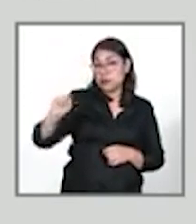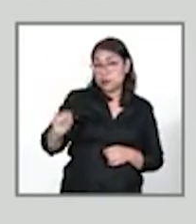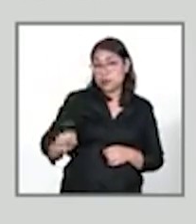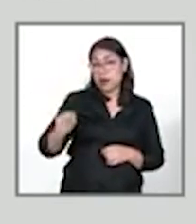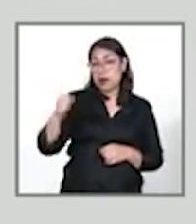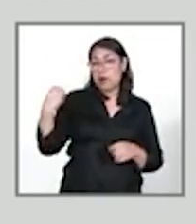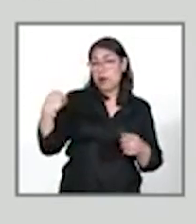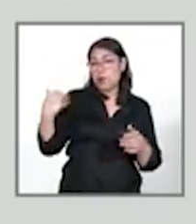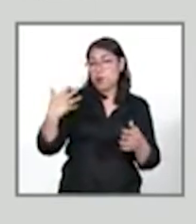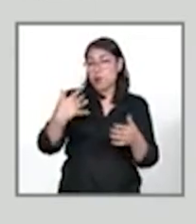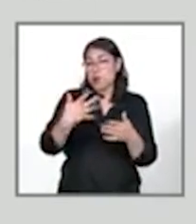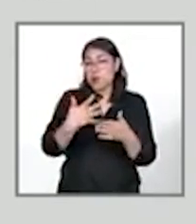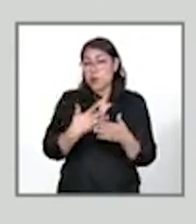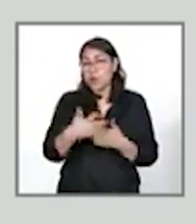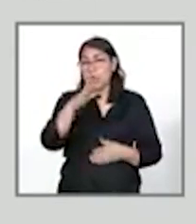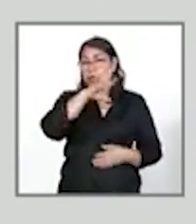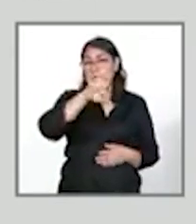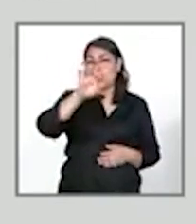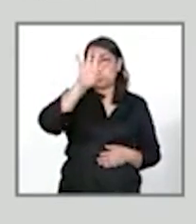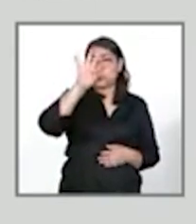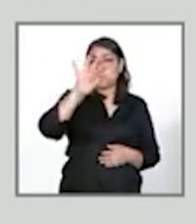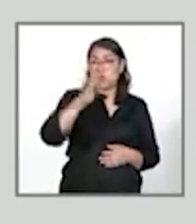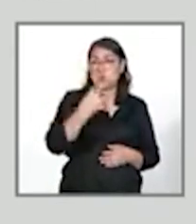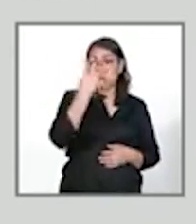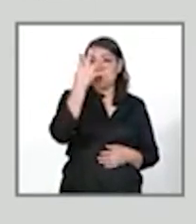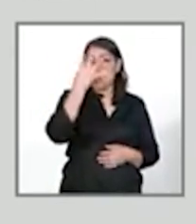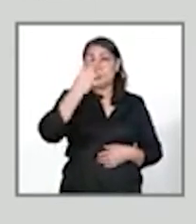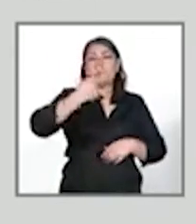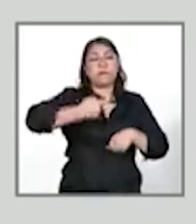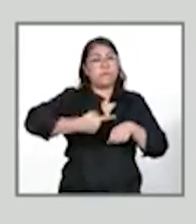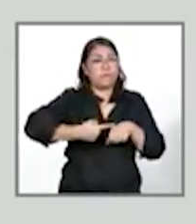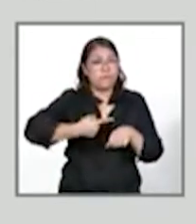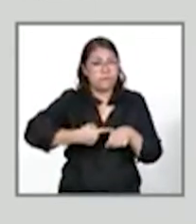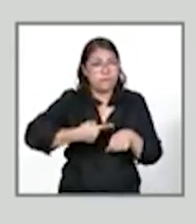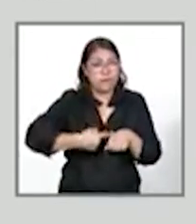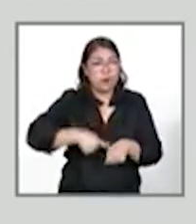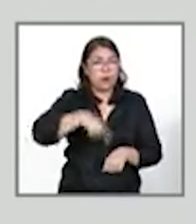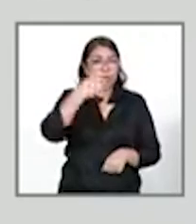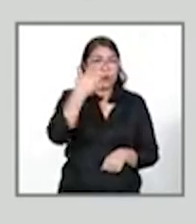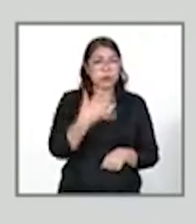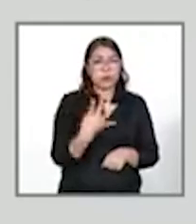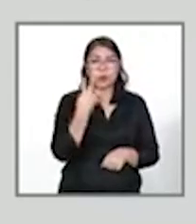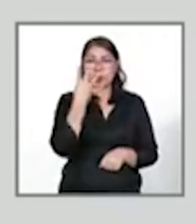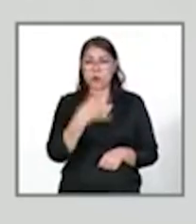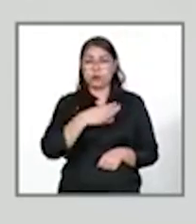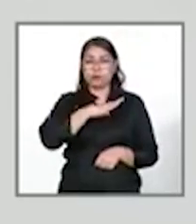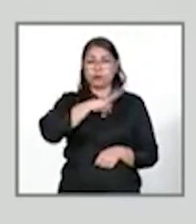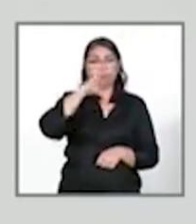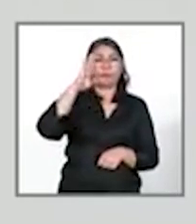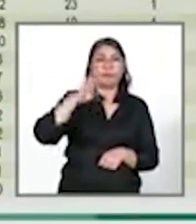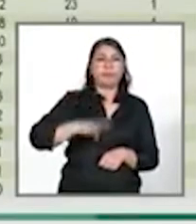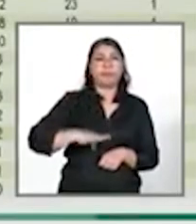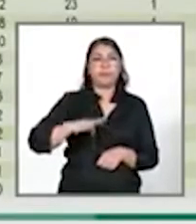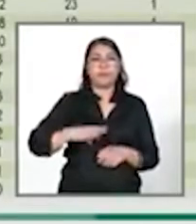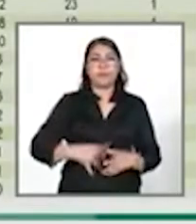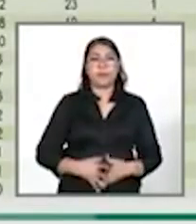6, Sierra, tenemos 544 casos confirmados y 54 defunciones.